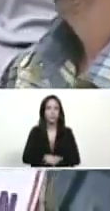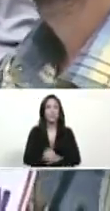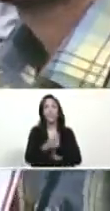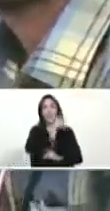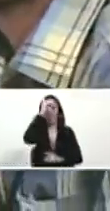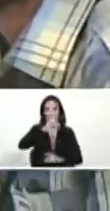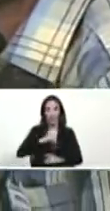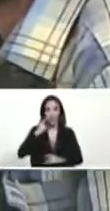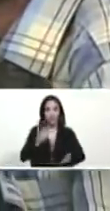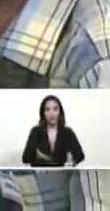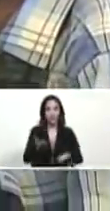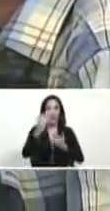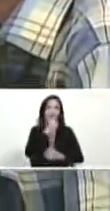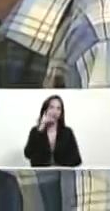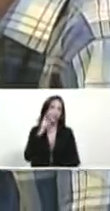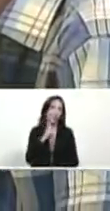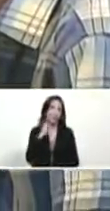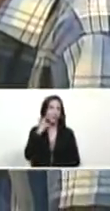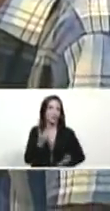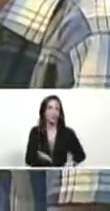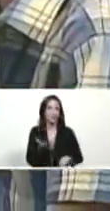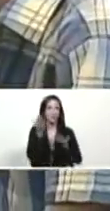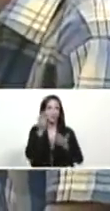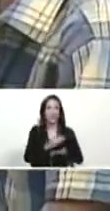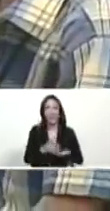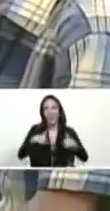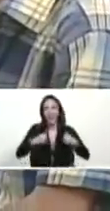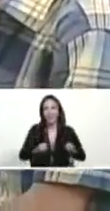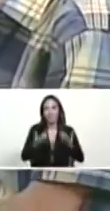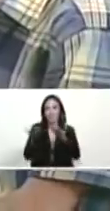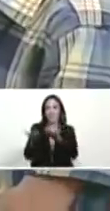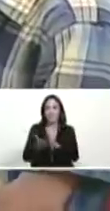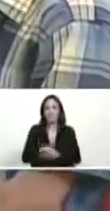una discapacidad auditiva y le ha llegado